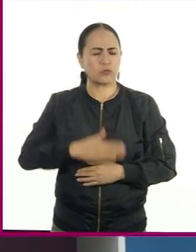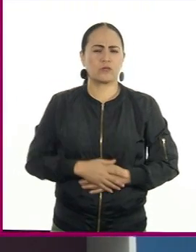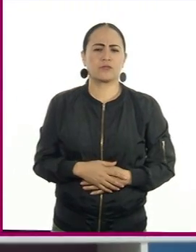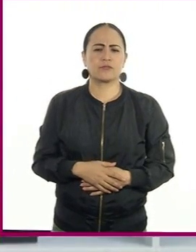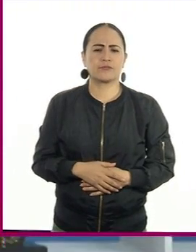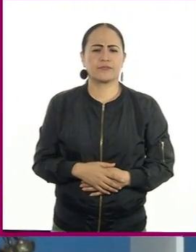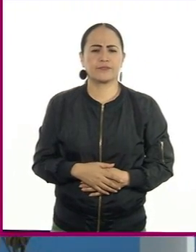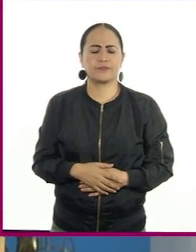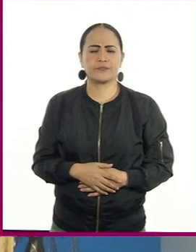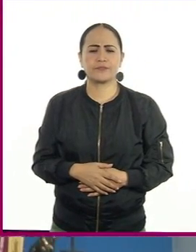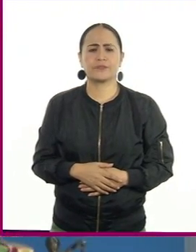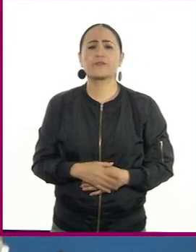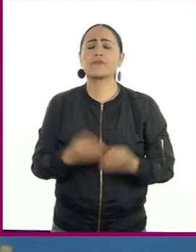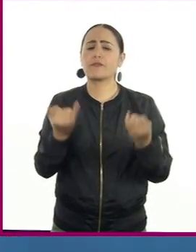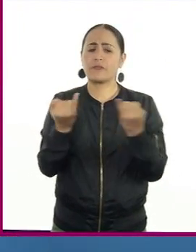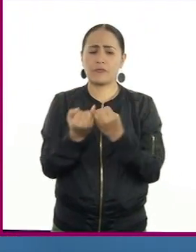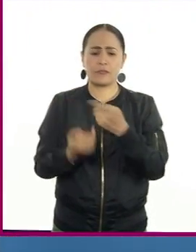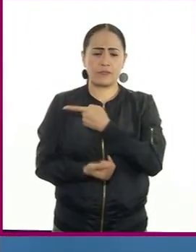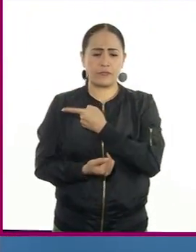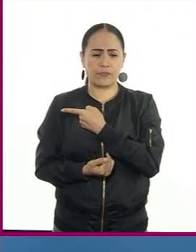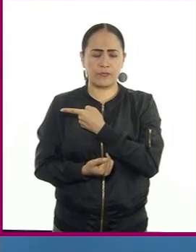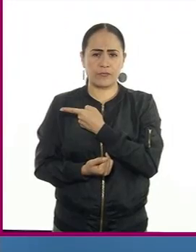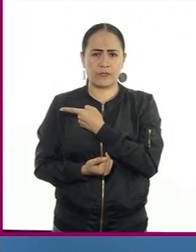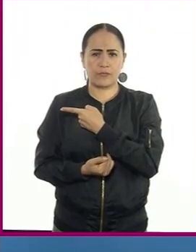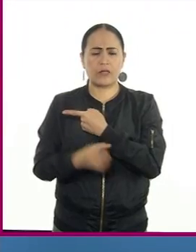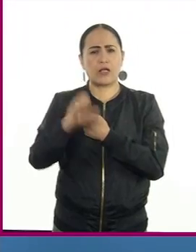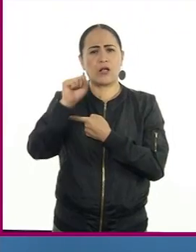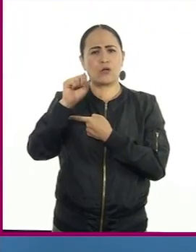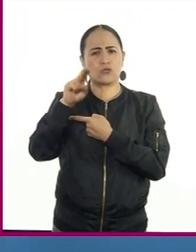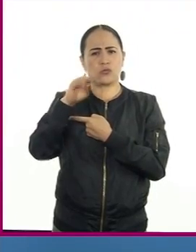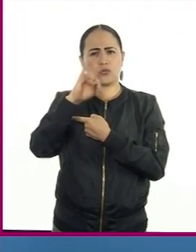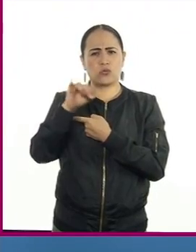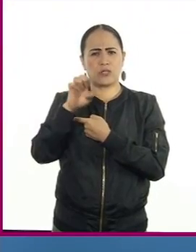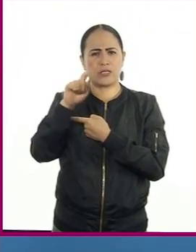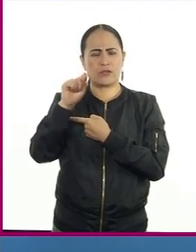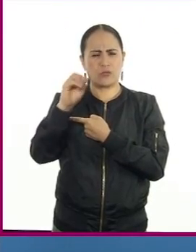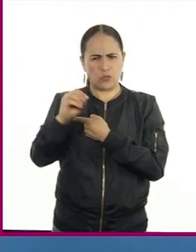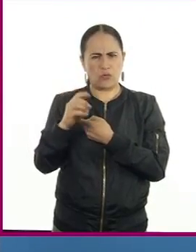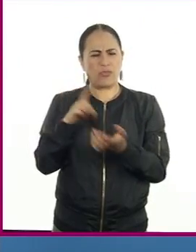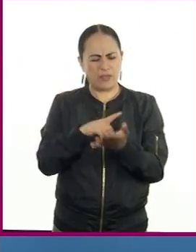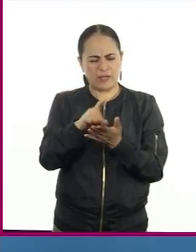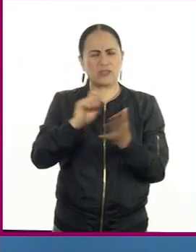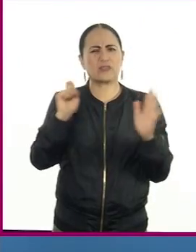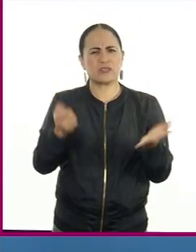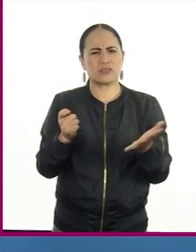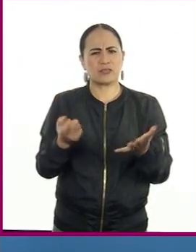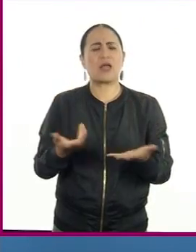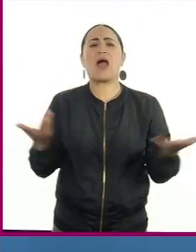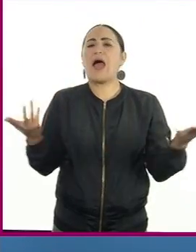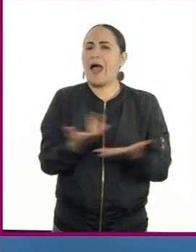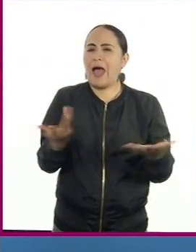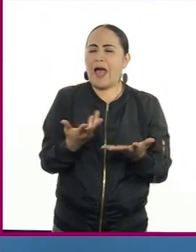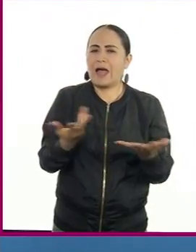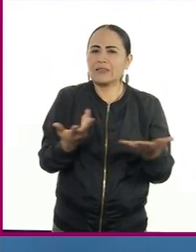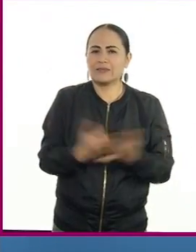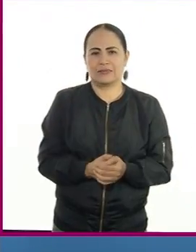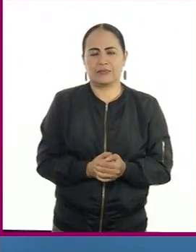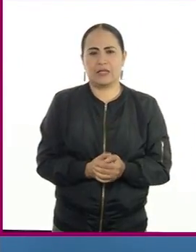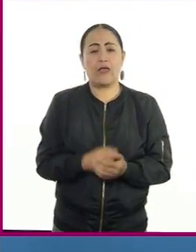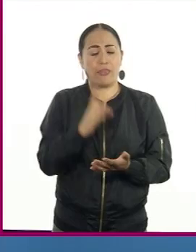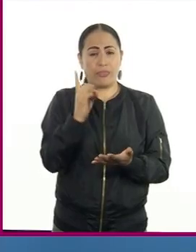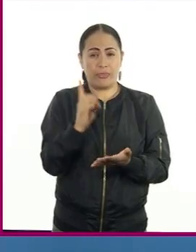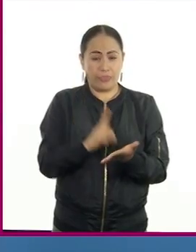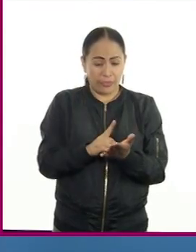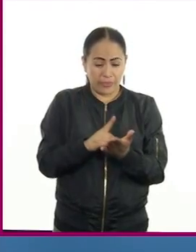Además, maestro, ser sujeto de derechos implica practicarlos, tomando en cuenta que ningún